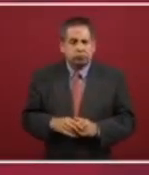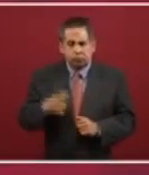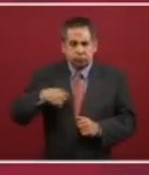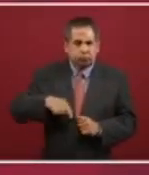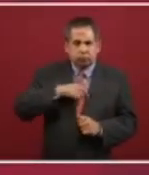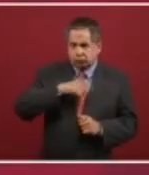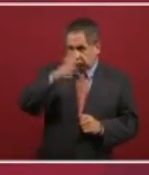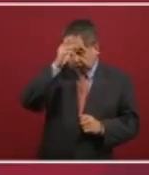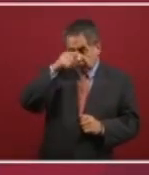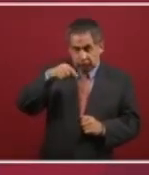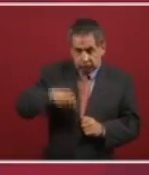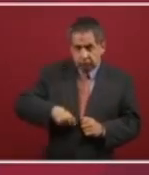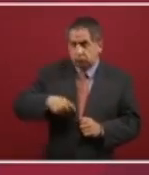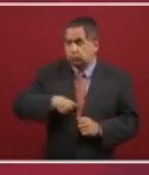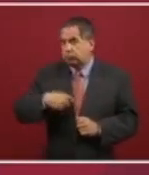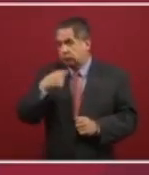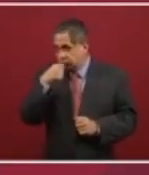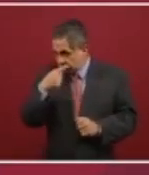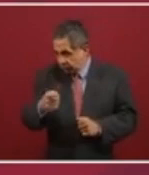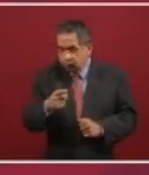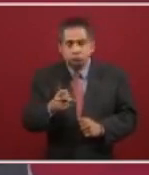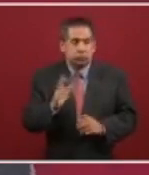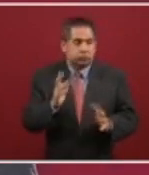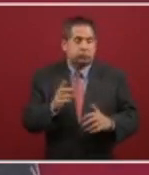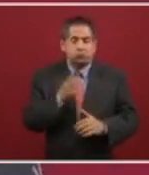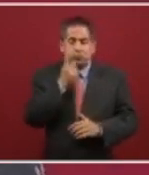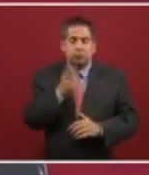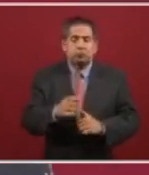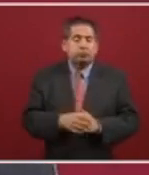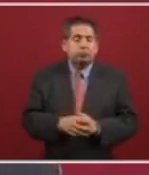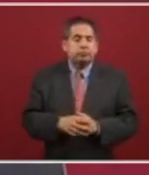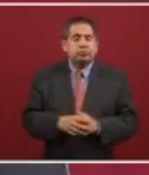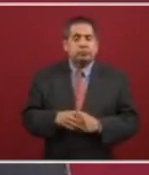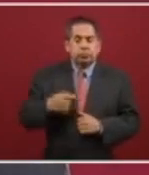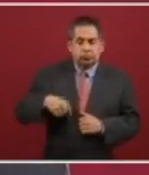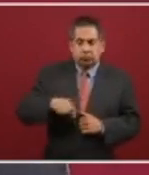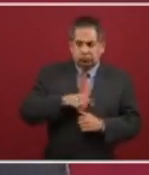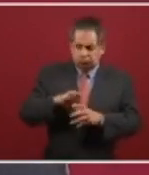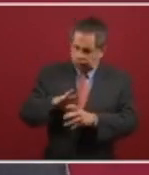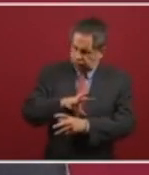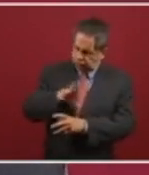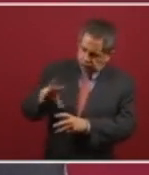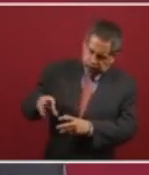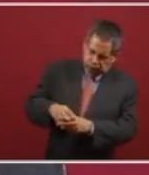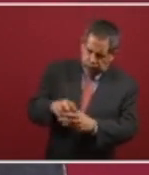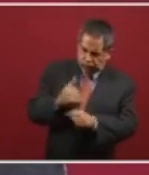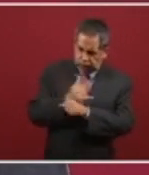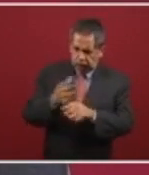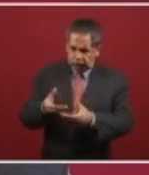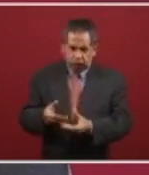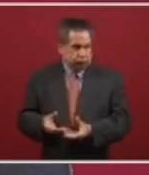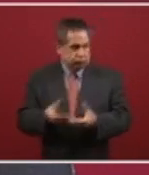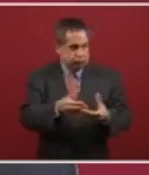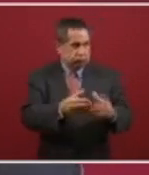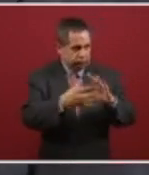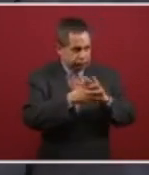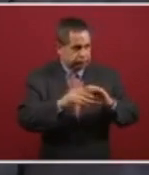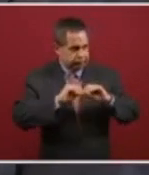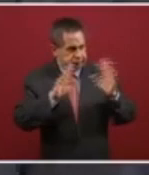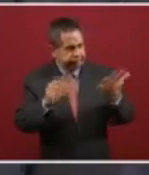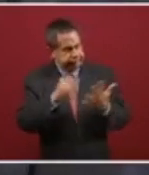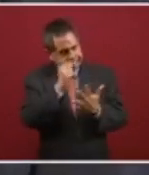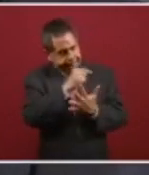quedamos aquí, yo les dije que íbamos a entregar toda la información, se iba a aclarar, se iban